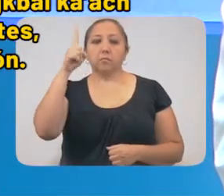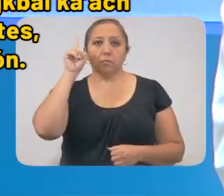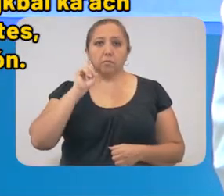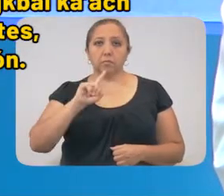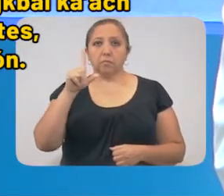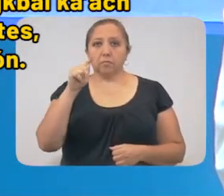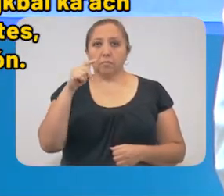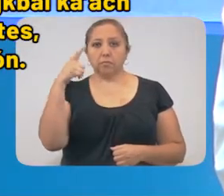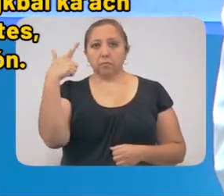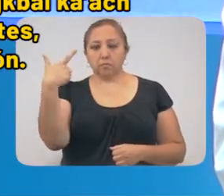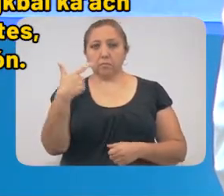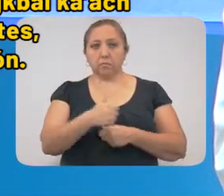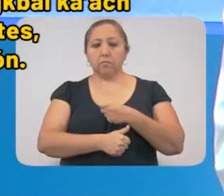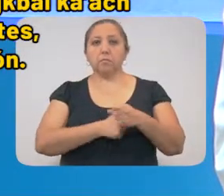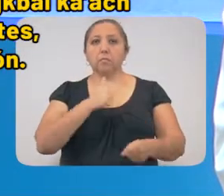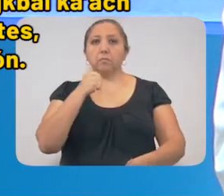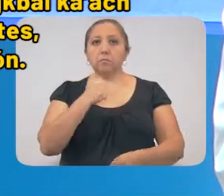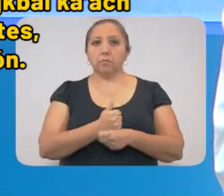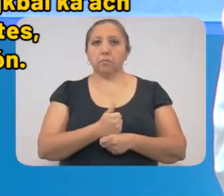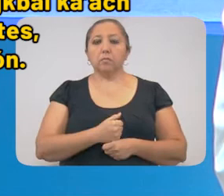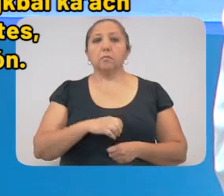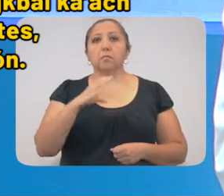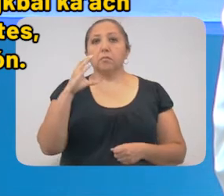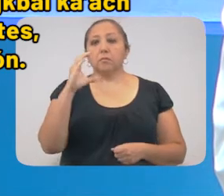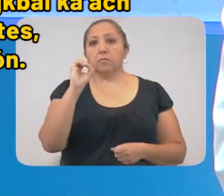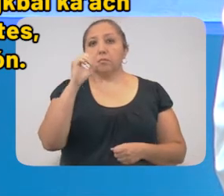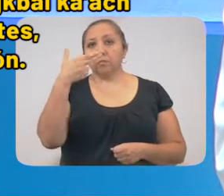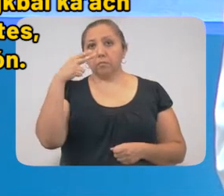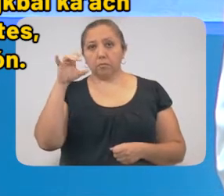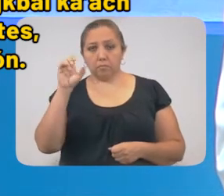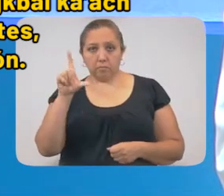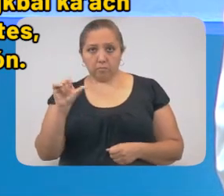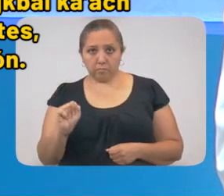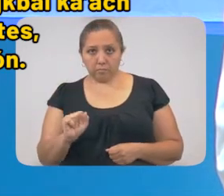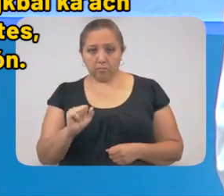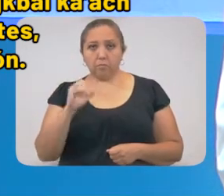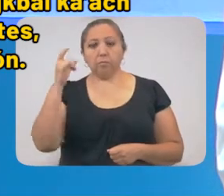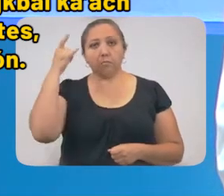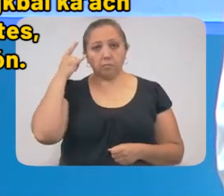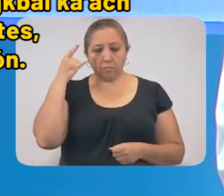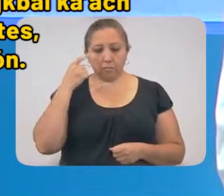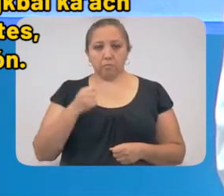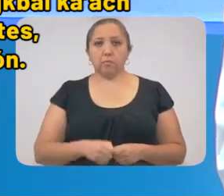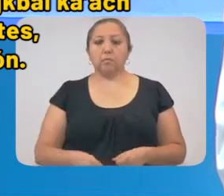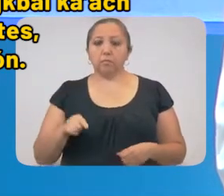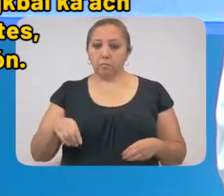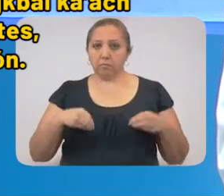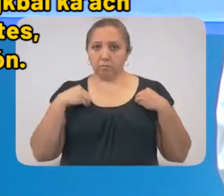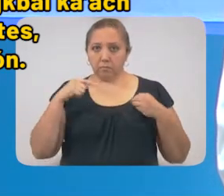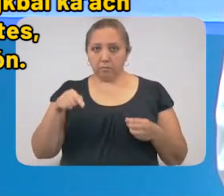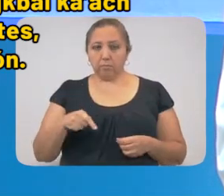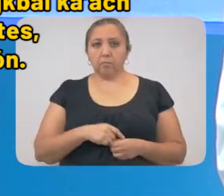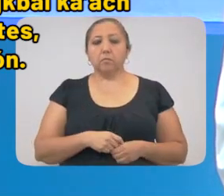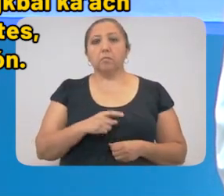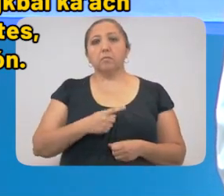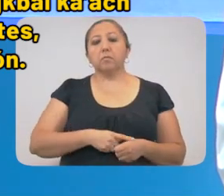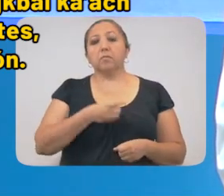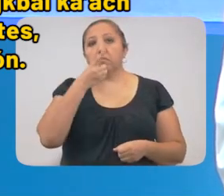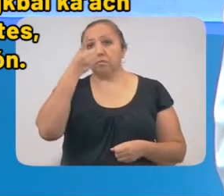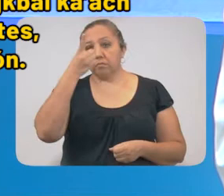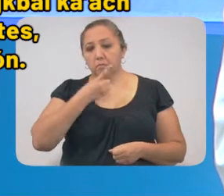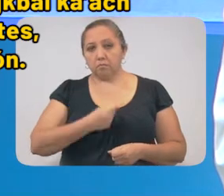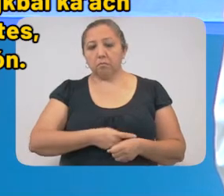mujer de 77 años, originaria de Coahuila y residente de Candelaria, Campeche, con diabetes, hipertensión, obesidad